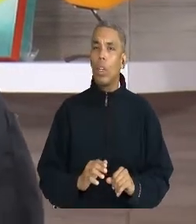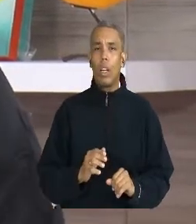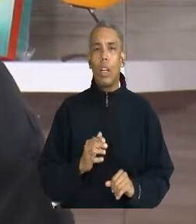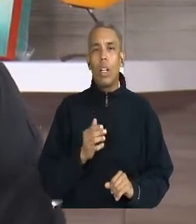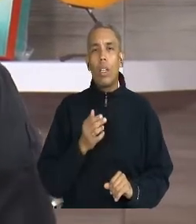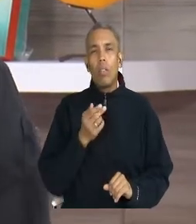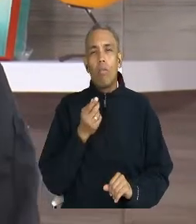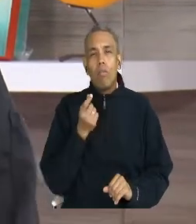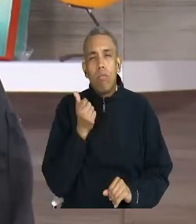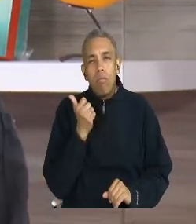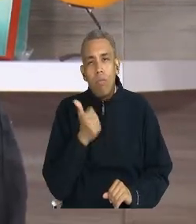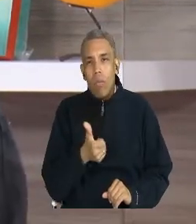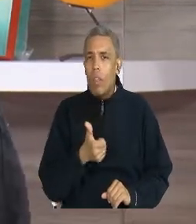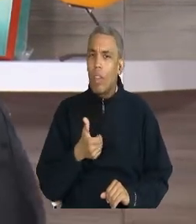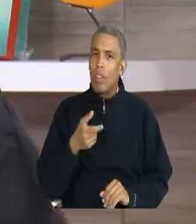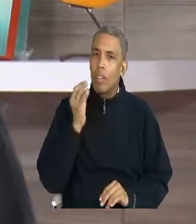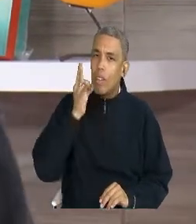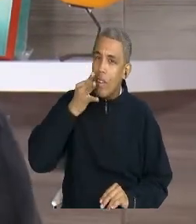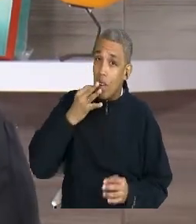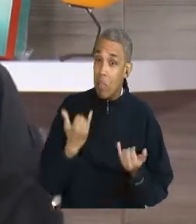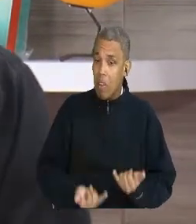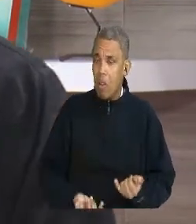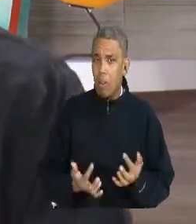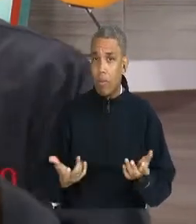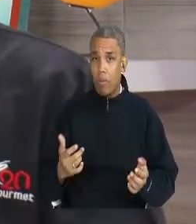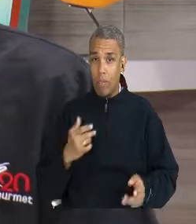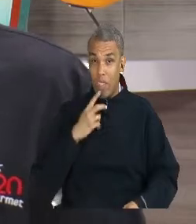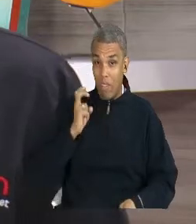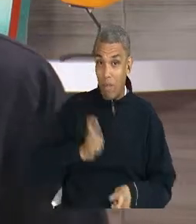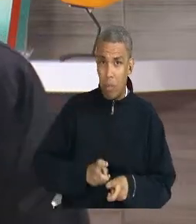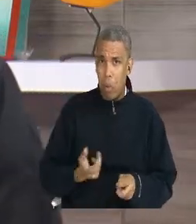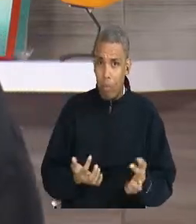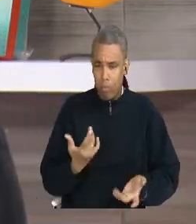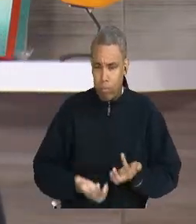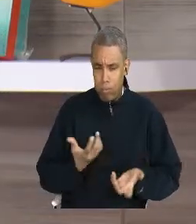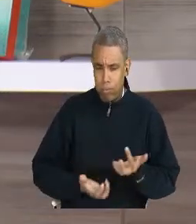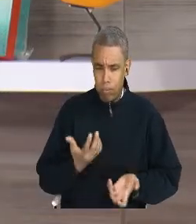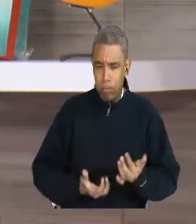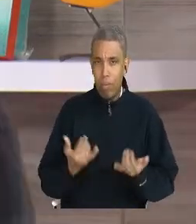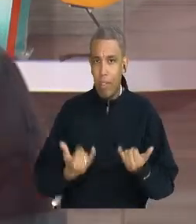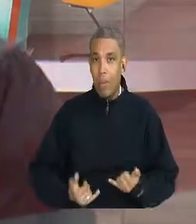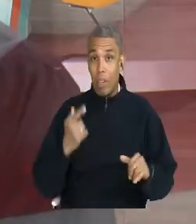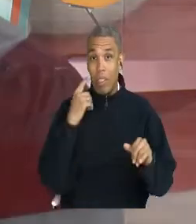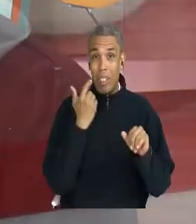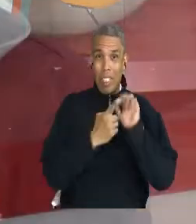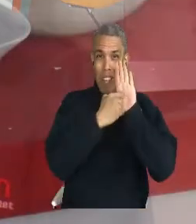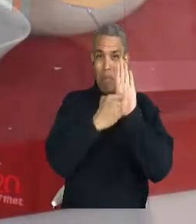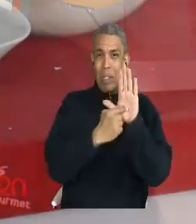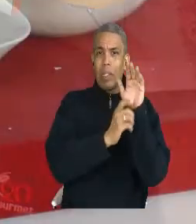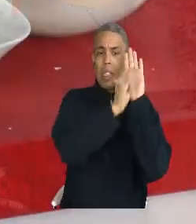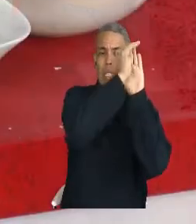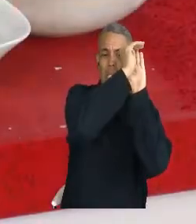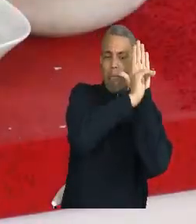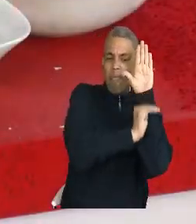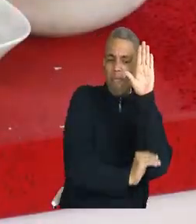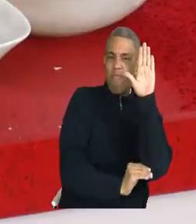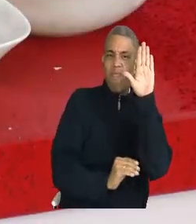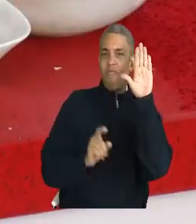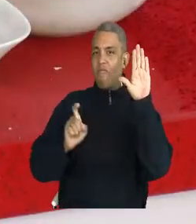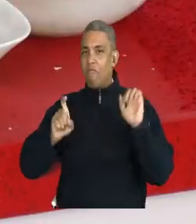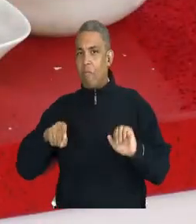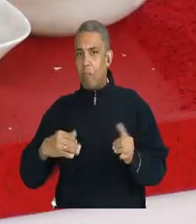los televidentes, ¿sí? Ajá. Entonces, de pronto no vieron el recetario al inicio, pues entonces se lo voy a presentar ahorita mismo aquí, Rochi. Entonces, dale. Hoy va a ser un